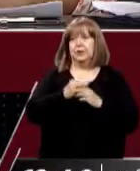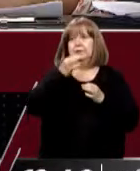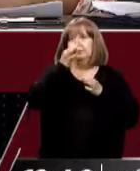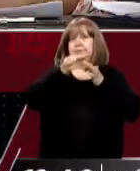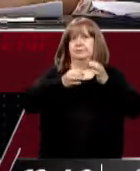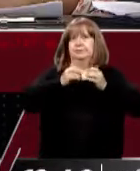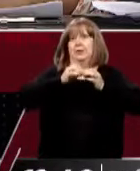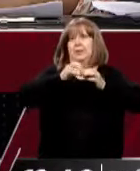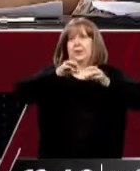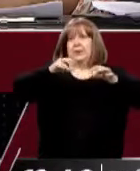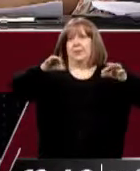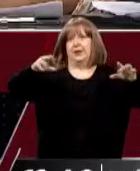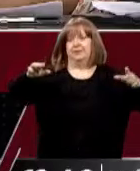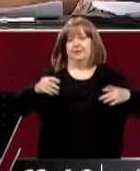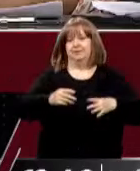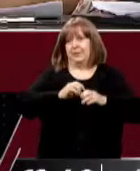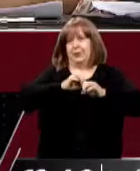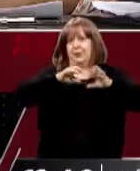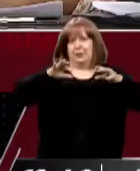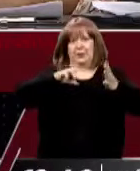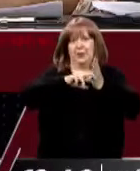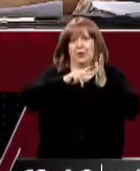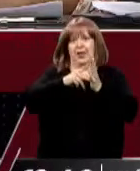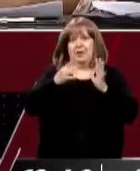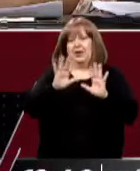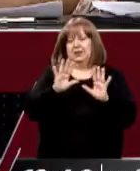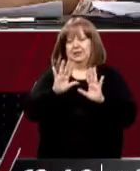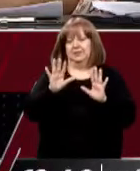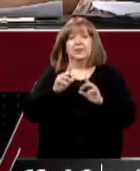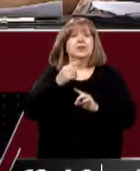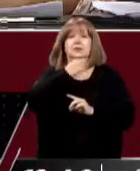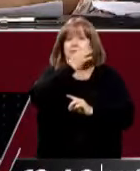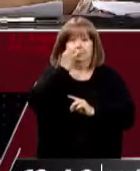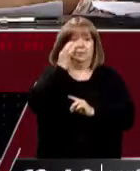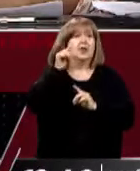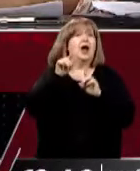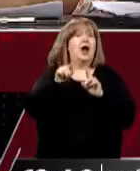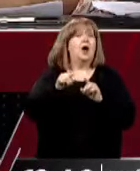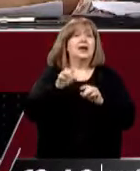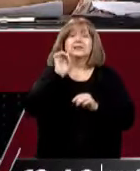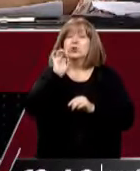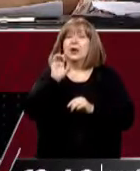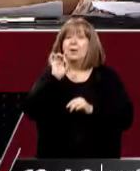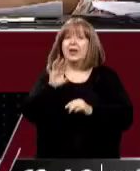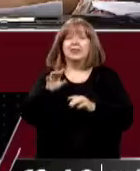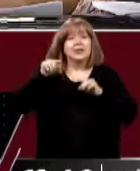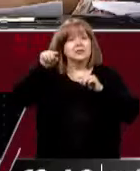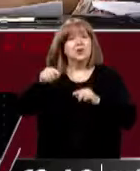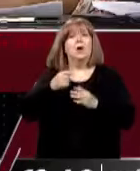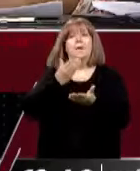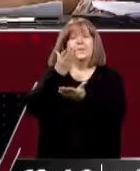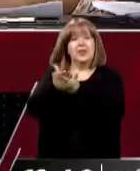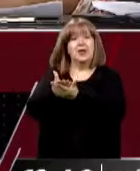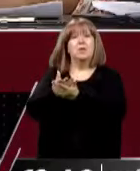solo falsas, digamos, estimaciones y no sé qué más, y no se contempla nuestra forma de vida, nuestra forma de ser, porque